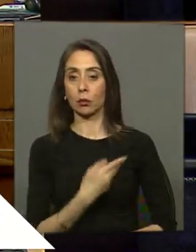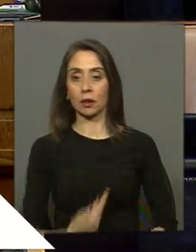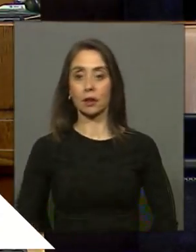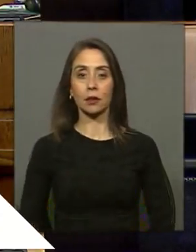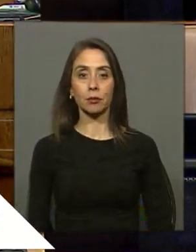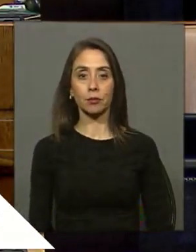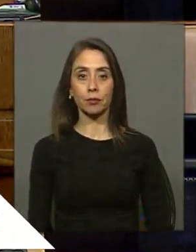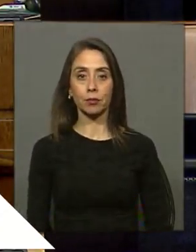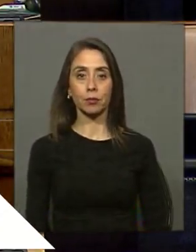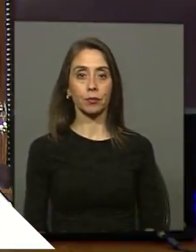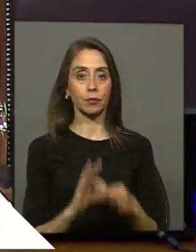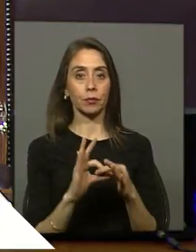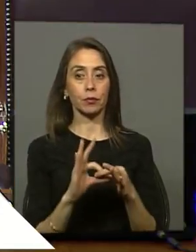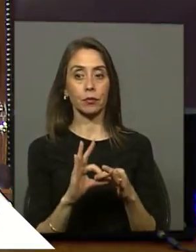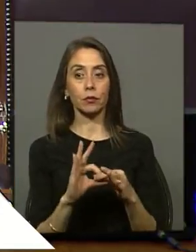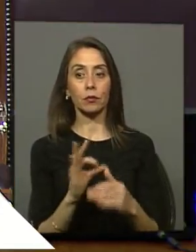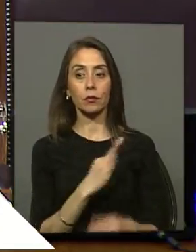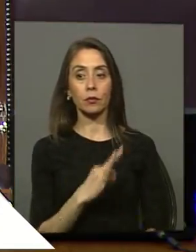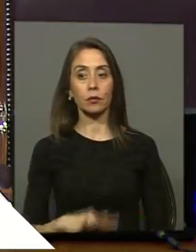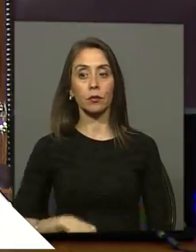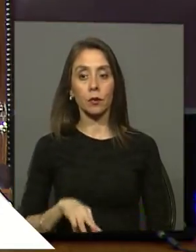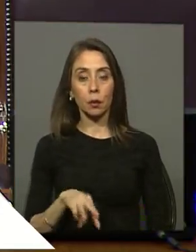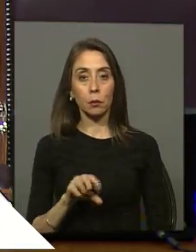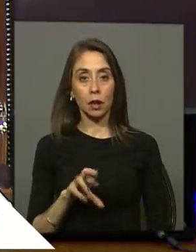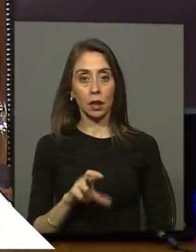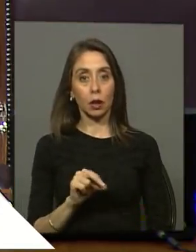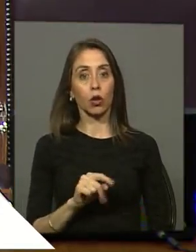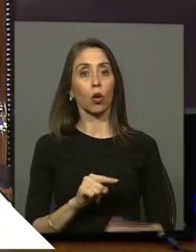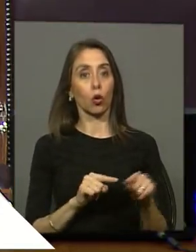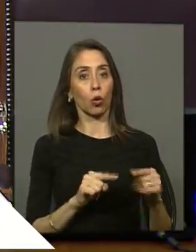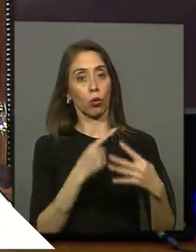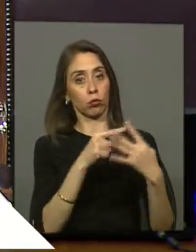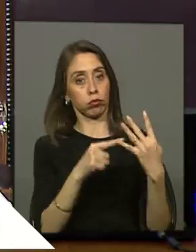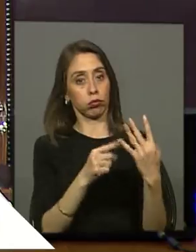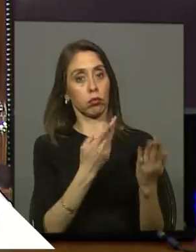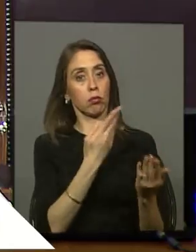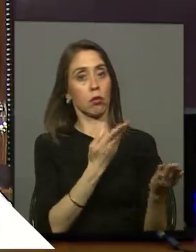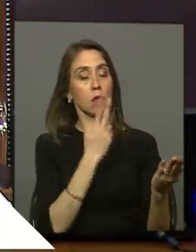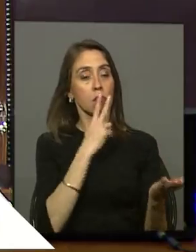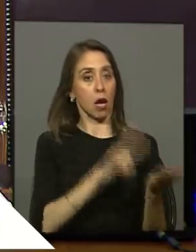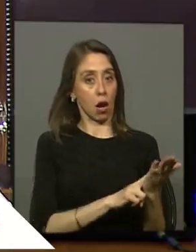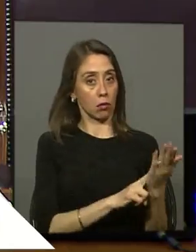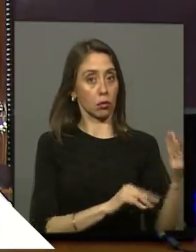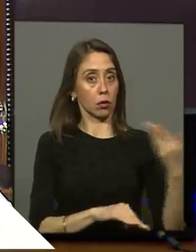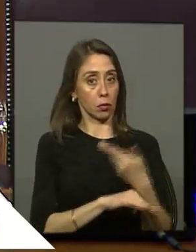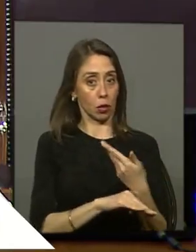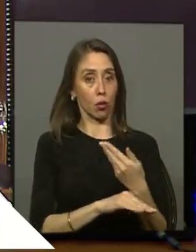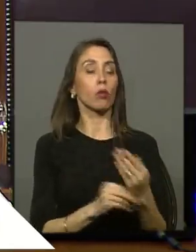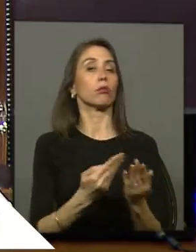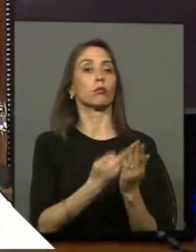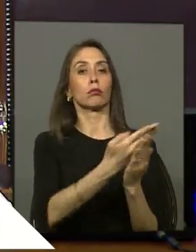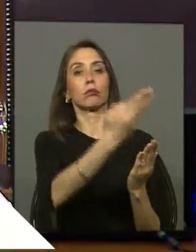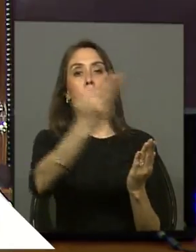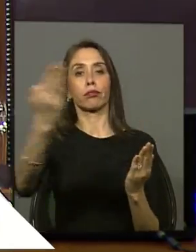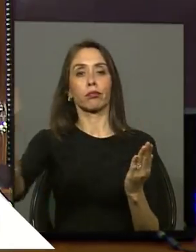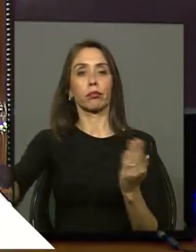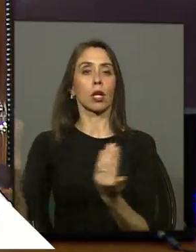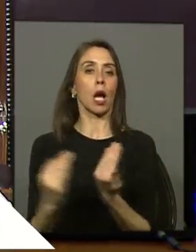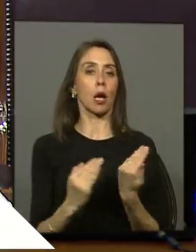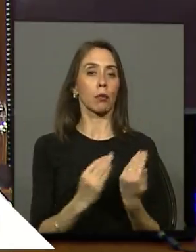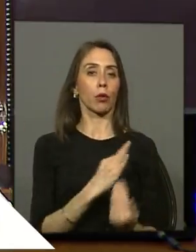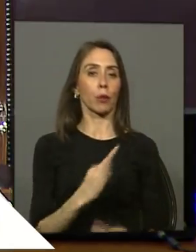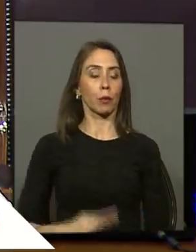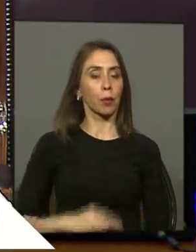gracias diputado Melero vamos a despachar los oficios por usted requeridos en vuestra intervención con la adhesión de los